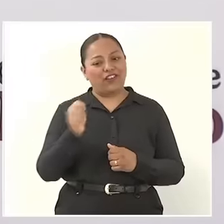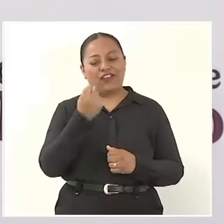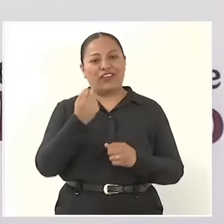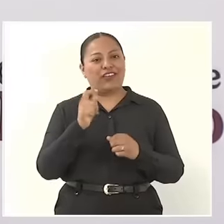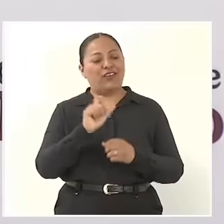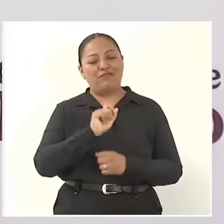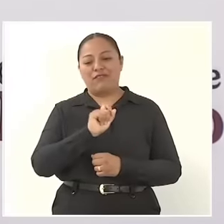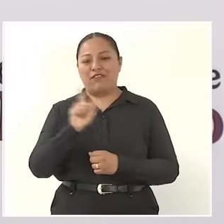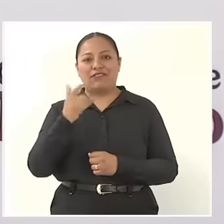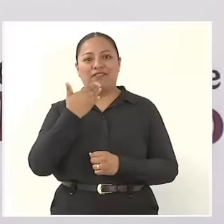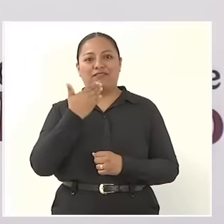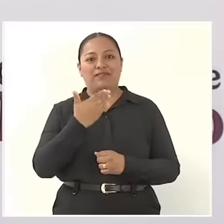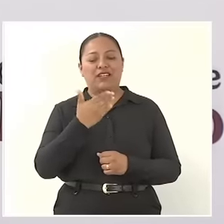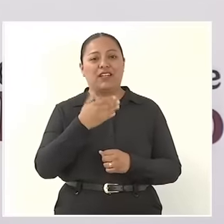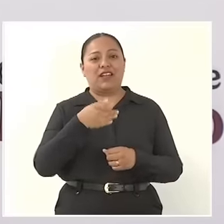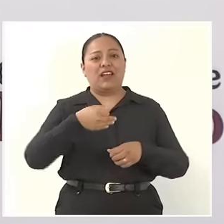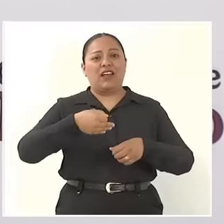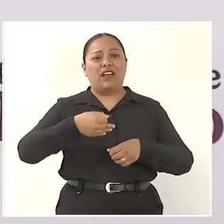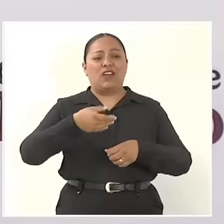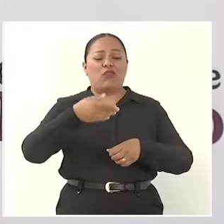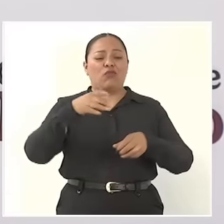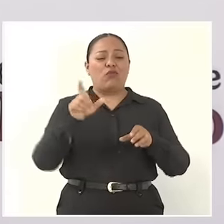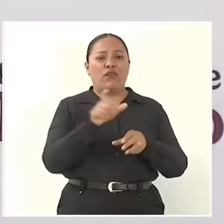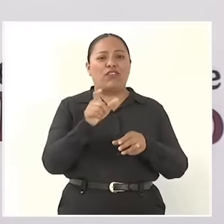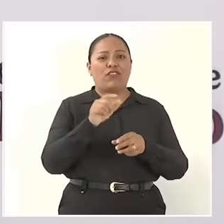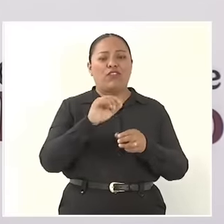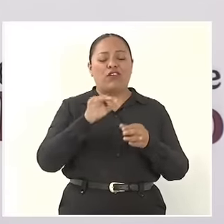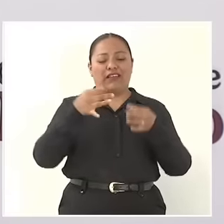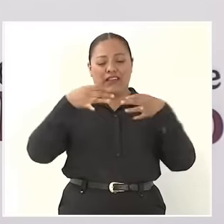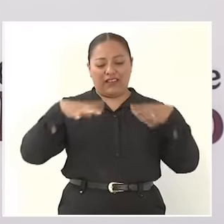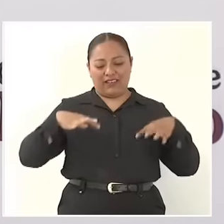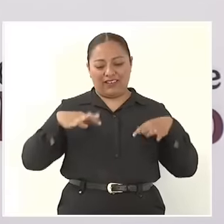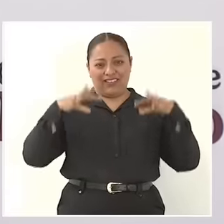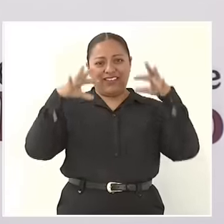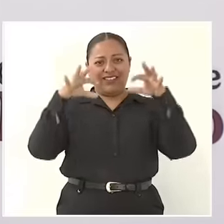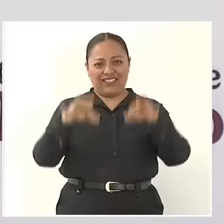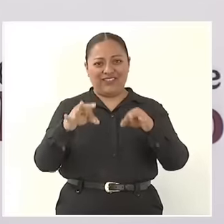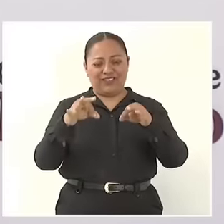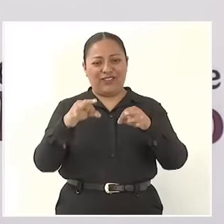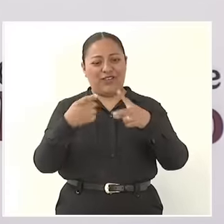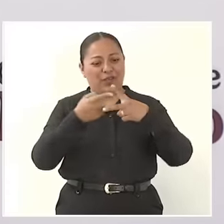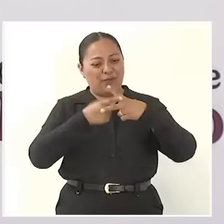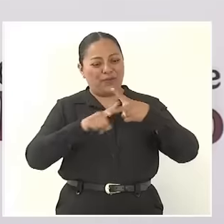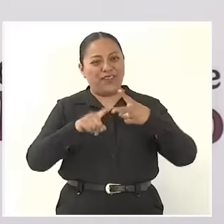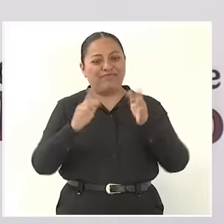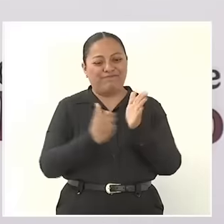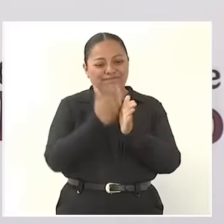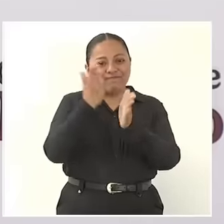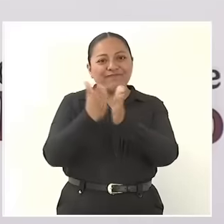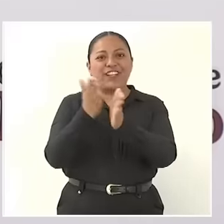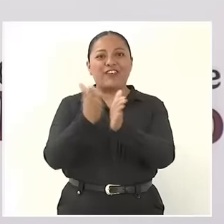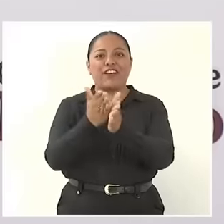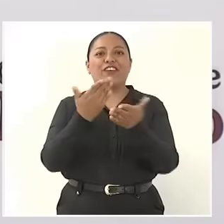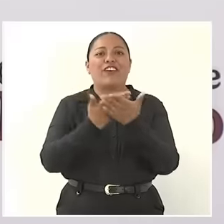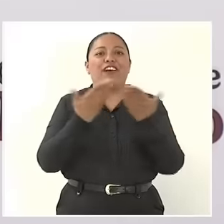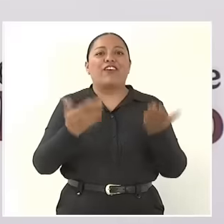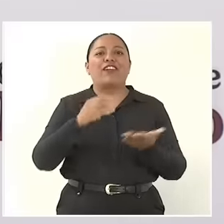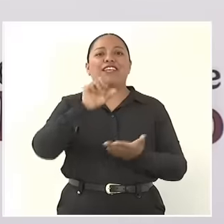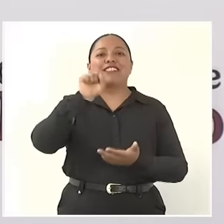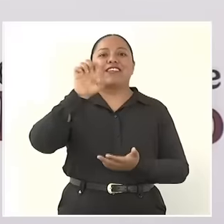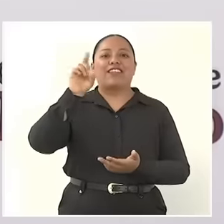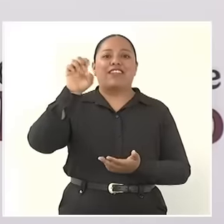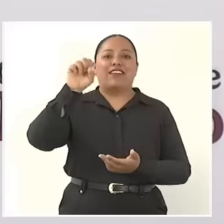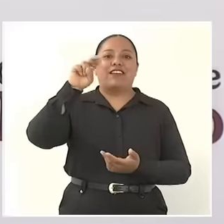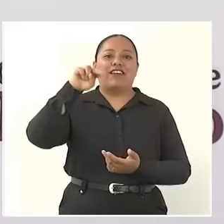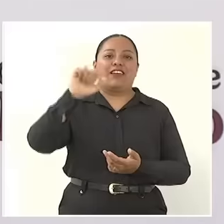A partir del banderazo de inicio de los trabajos, SEDENA comenzará una serie de estudios con equipo especializado sobre el derecho de vía